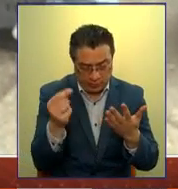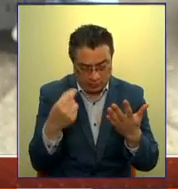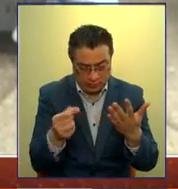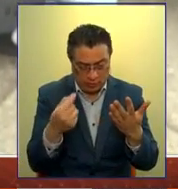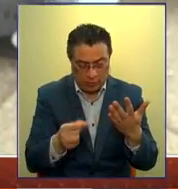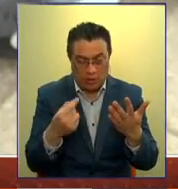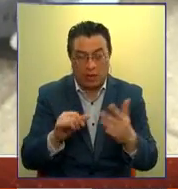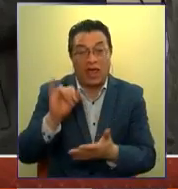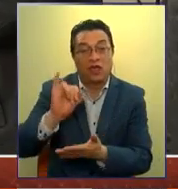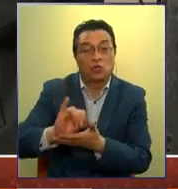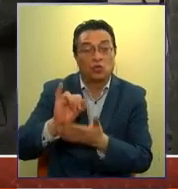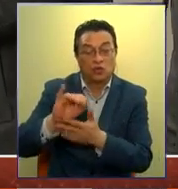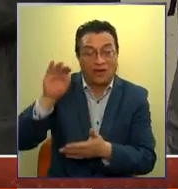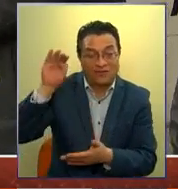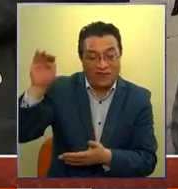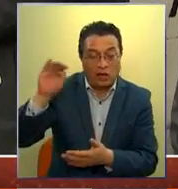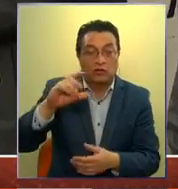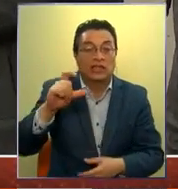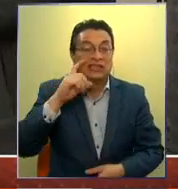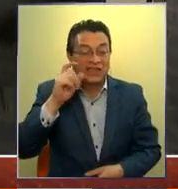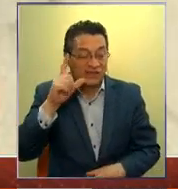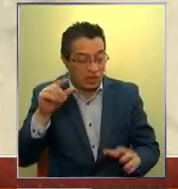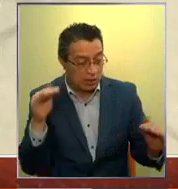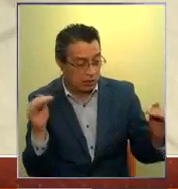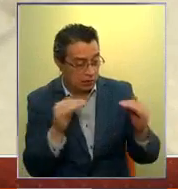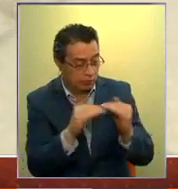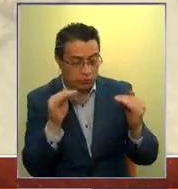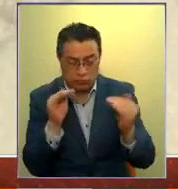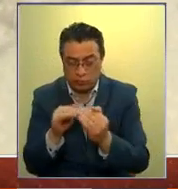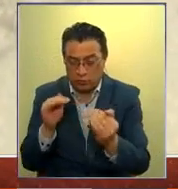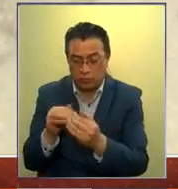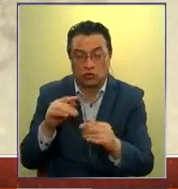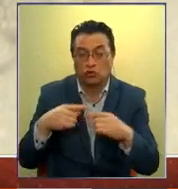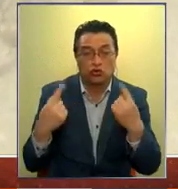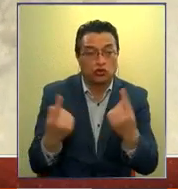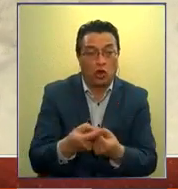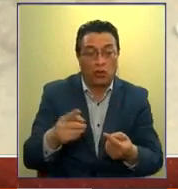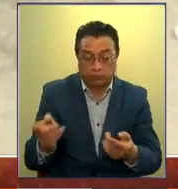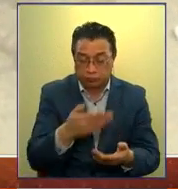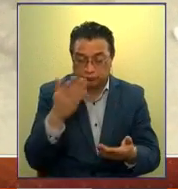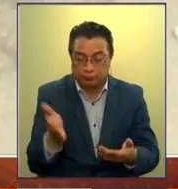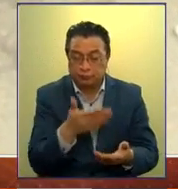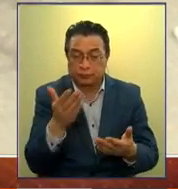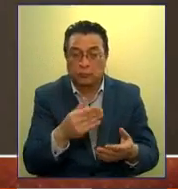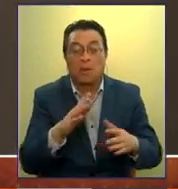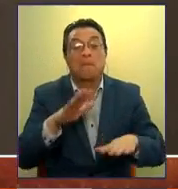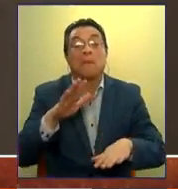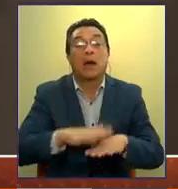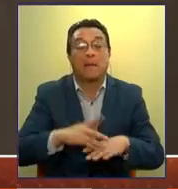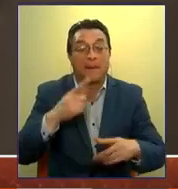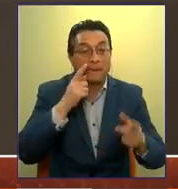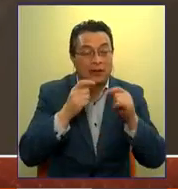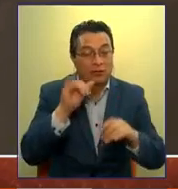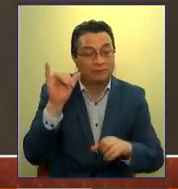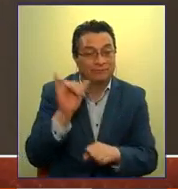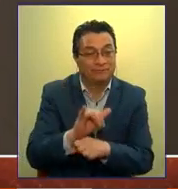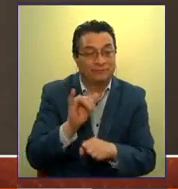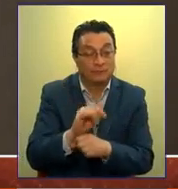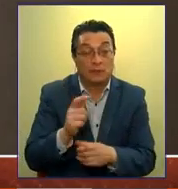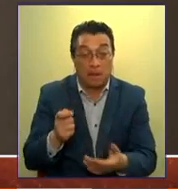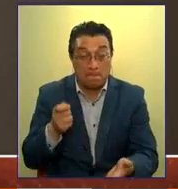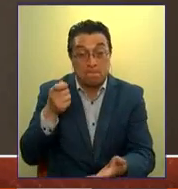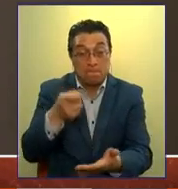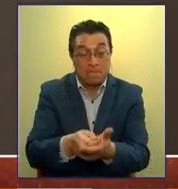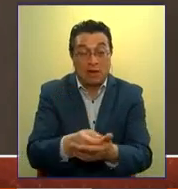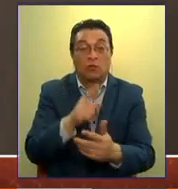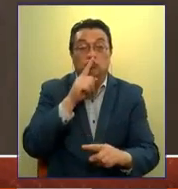instituciones financieras, con el registro civil, con las propias bases de datos de la administradora, de tal forma de minimizar el riesgo de fraude. Además, el pago va a ser